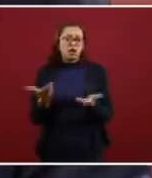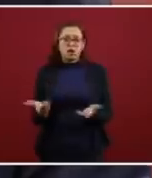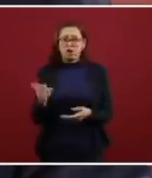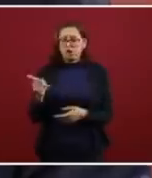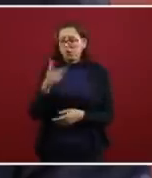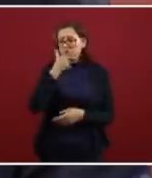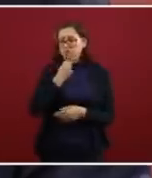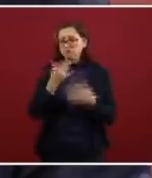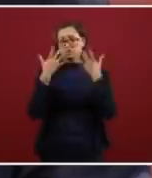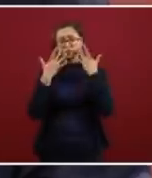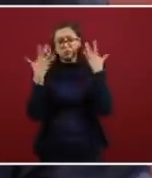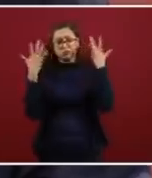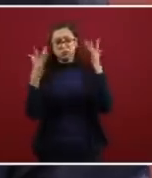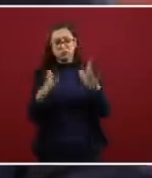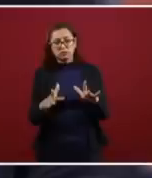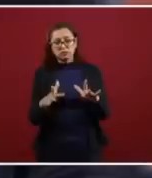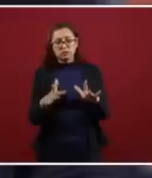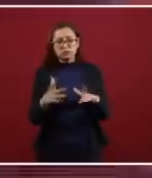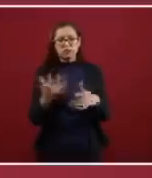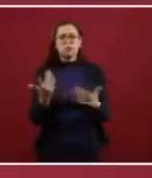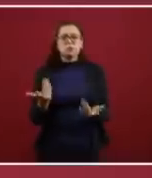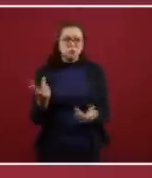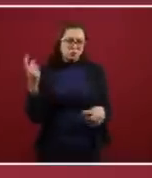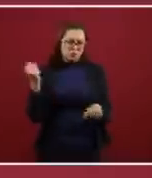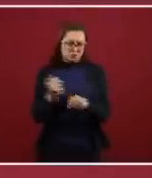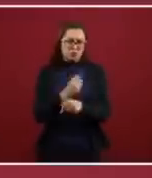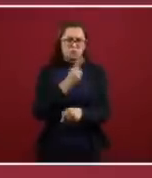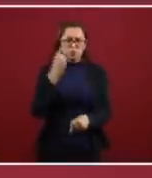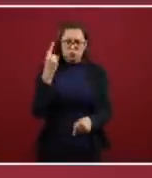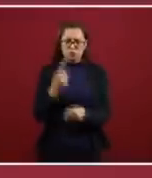renuncia, hay la oportunidad,